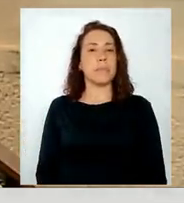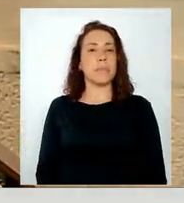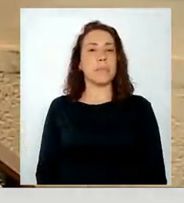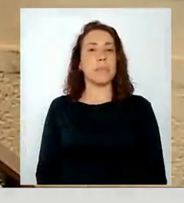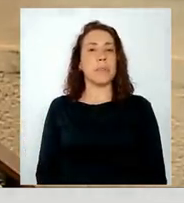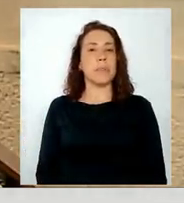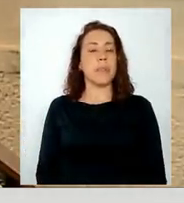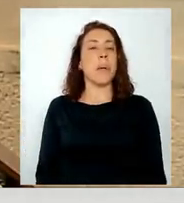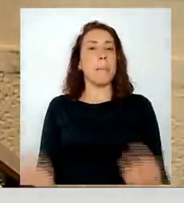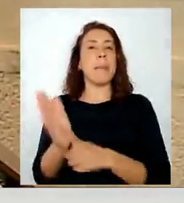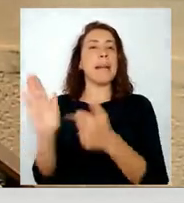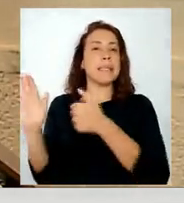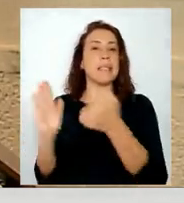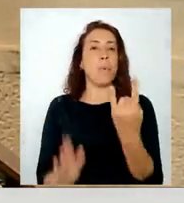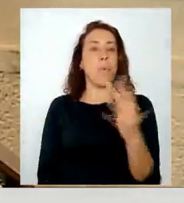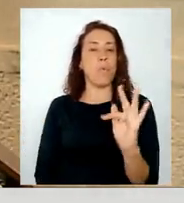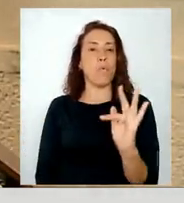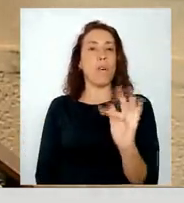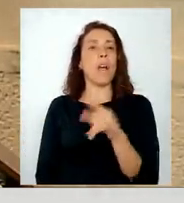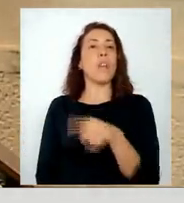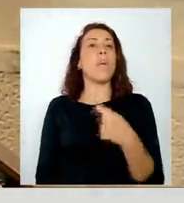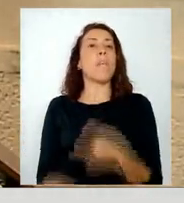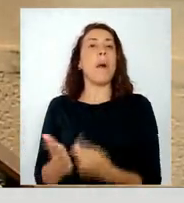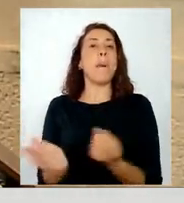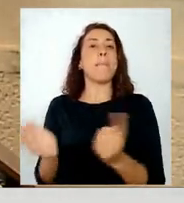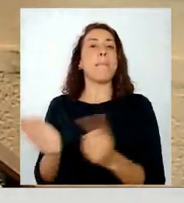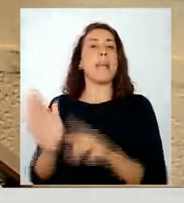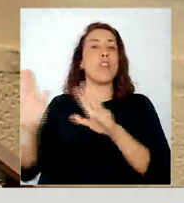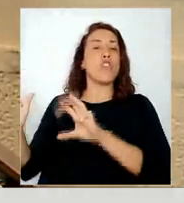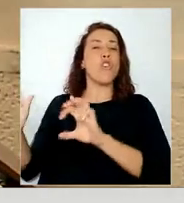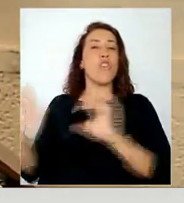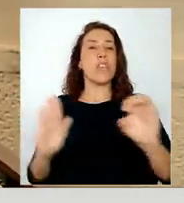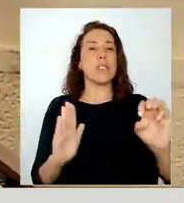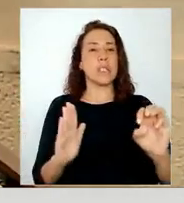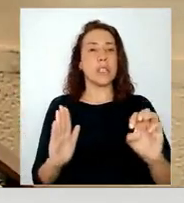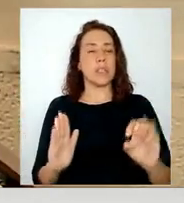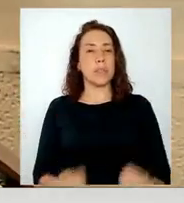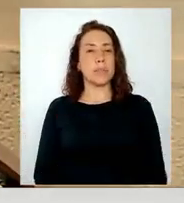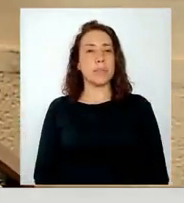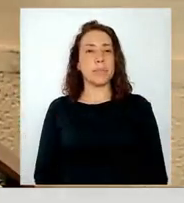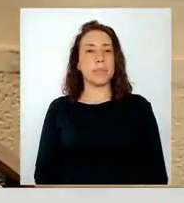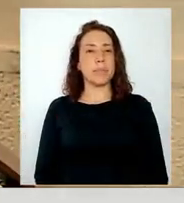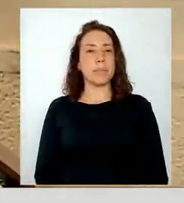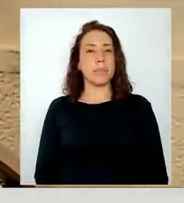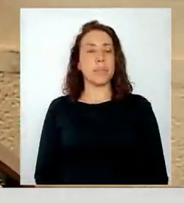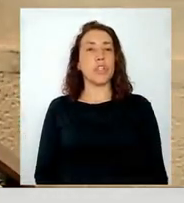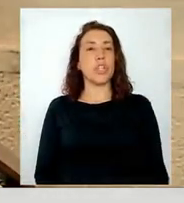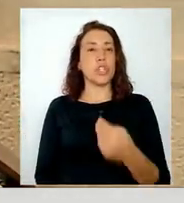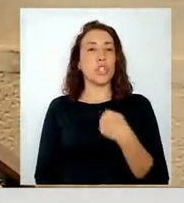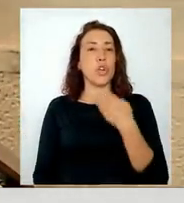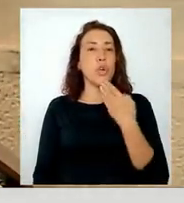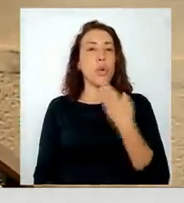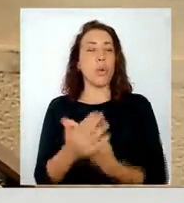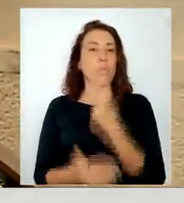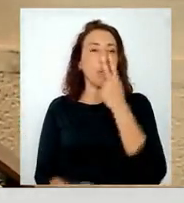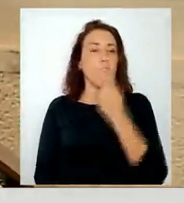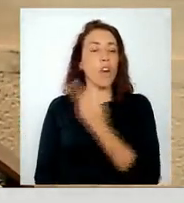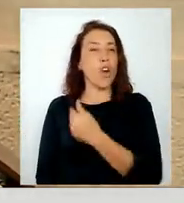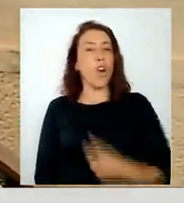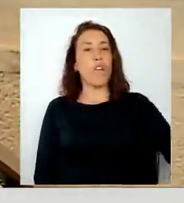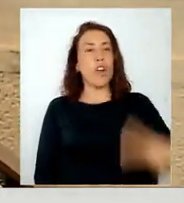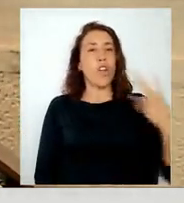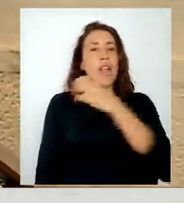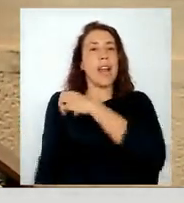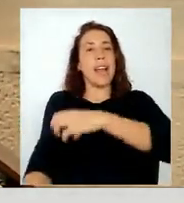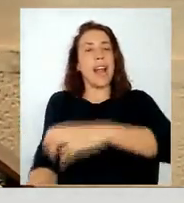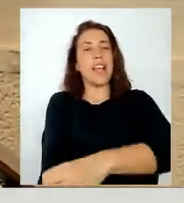y aquí pagaron mil novecientas presidente yo cuando veo que en los gobiernos regionales comunales y